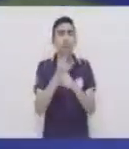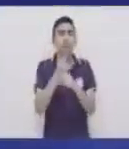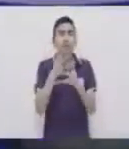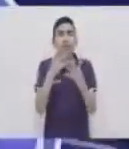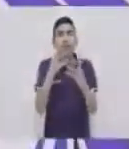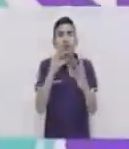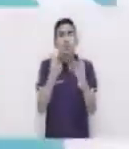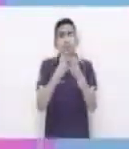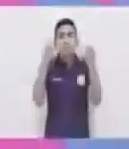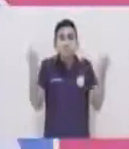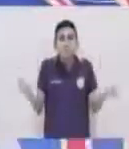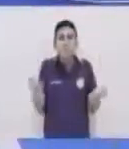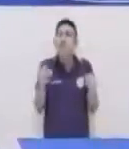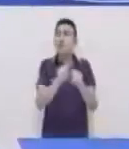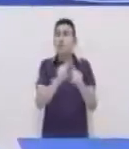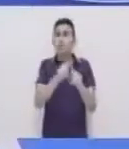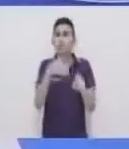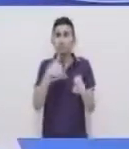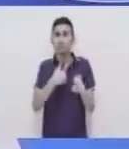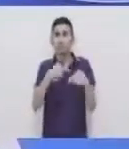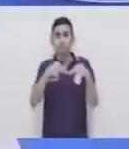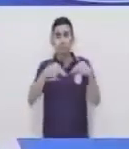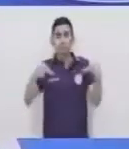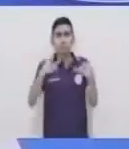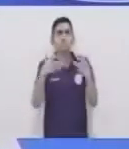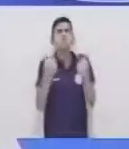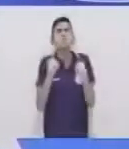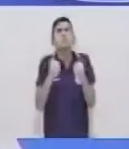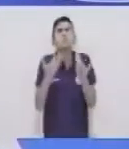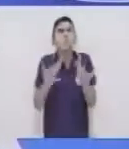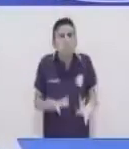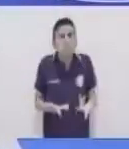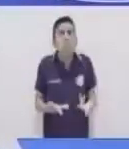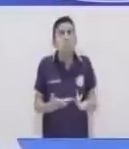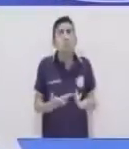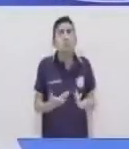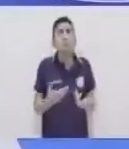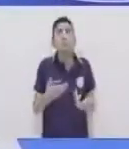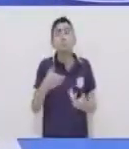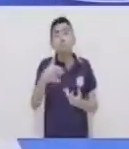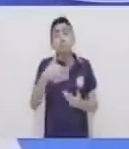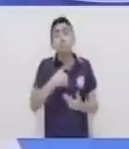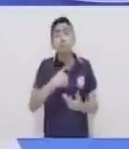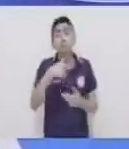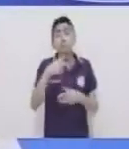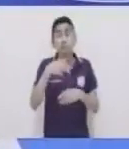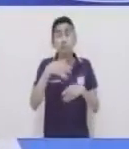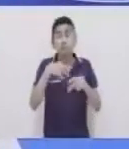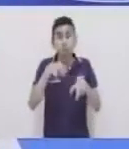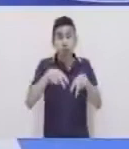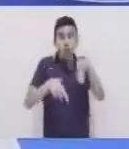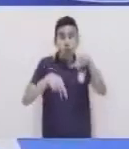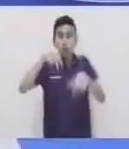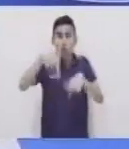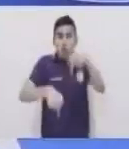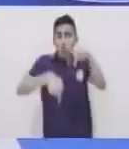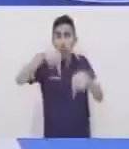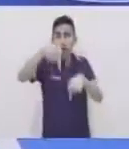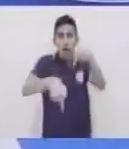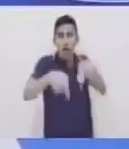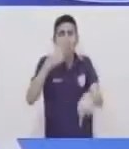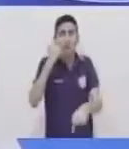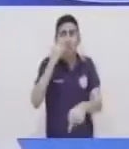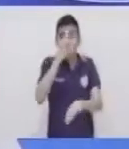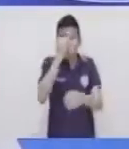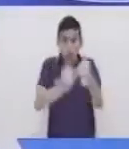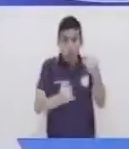casa. Y están unas tablitas. ¿Qué vamos a hacer? Nos vamos a desplazar sobre las tablitas haciendo equilibrio y